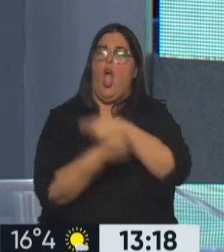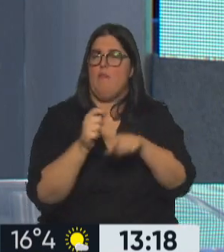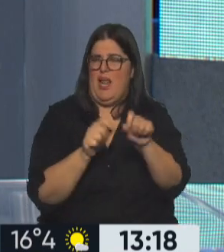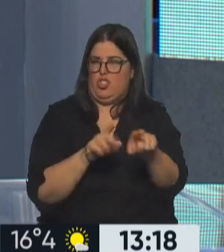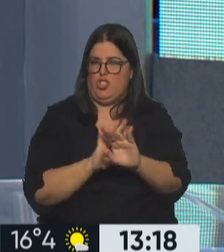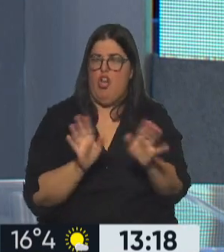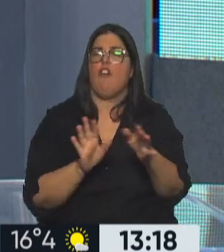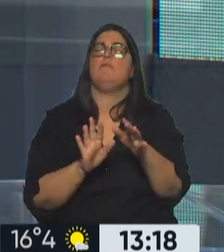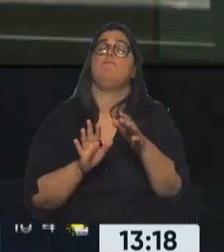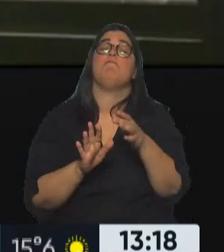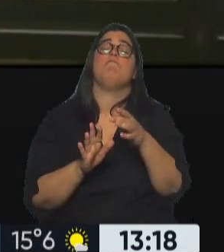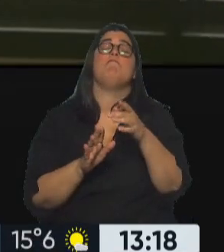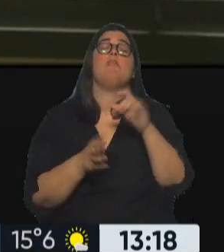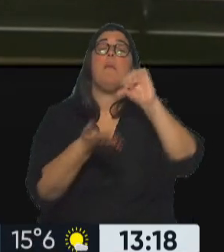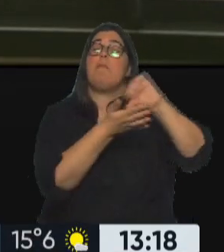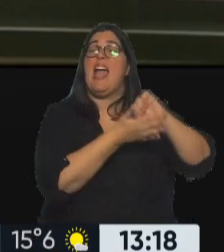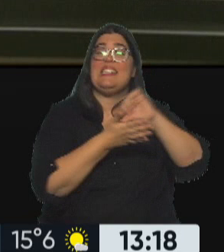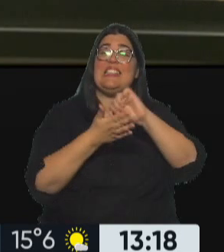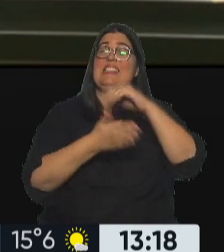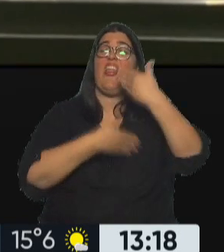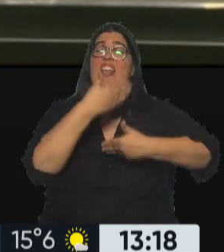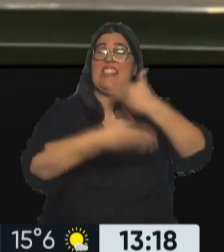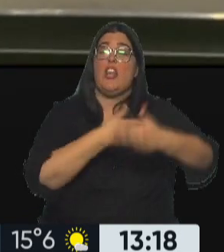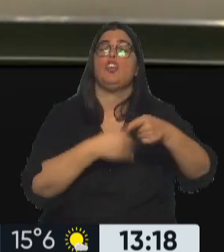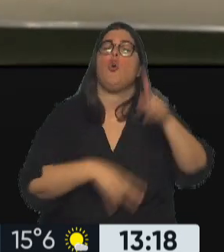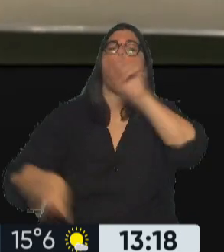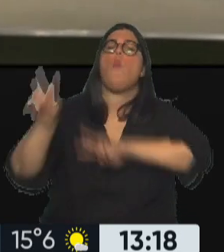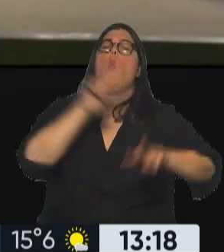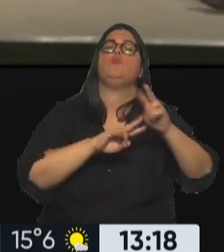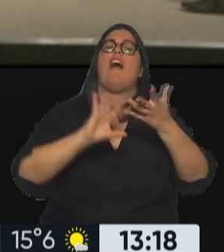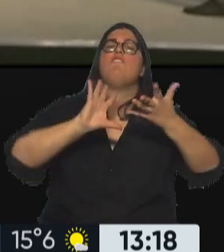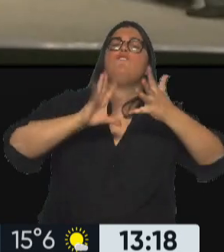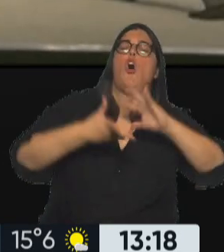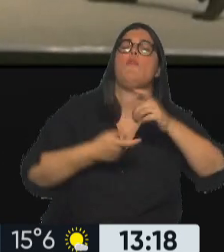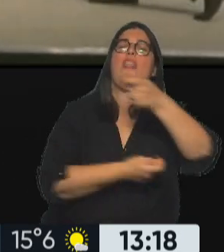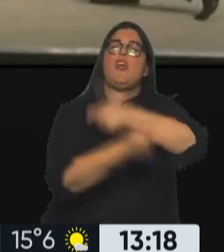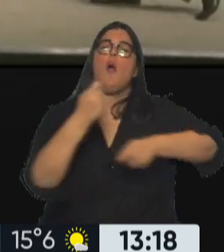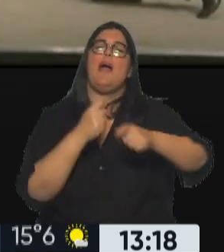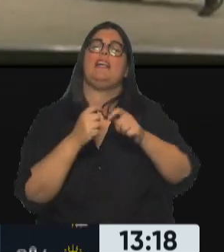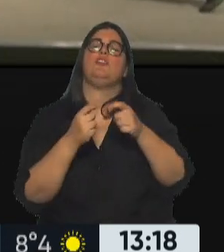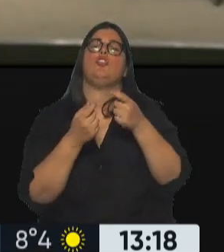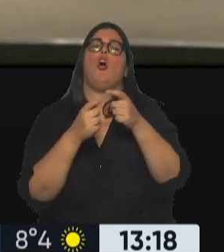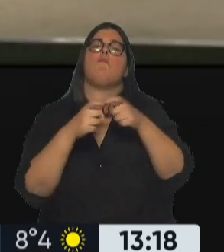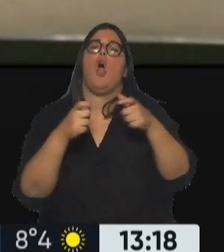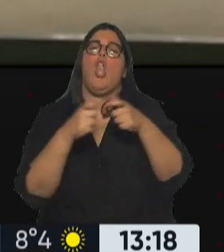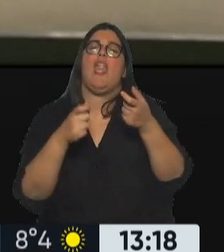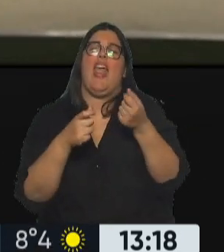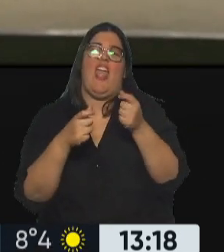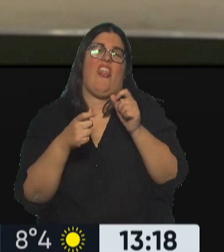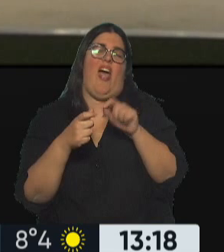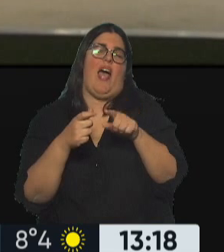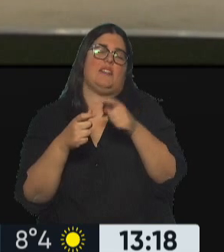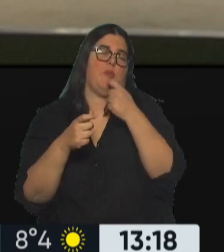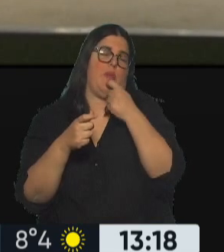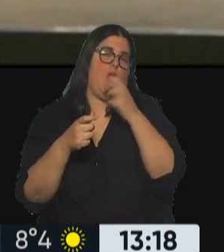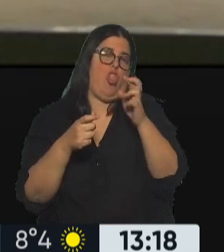los intentos de los países en desarrollo por generar mecanismos de comercio en monedas que no sean las monedas clave, en este